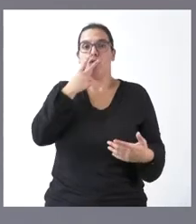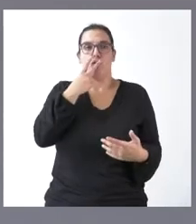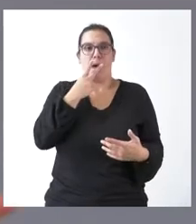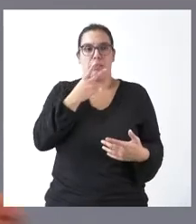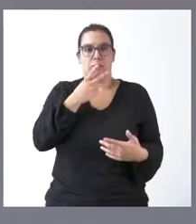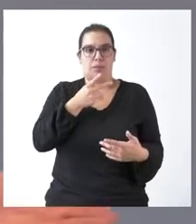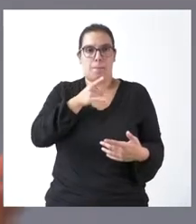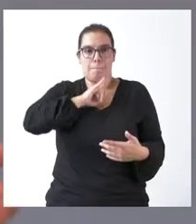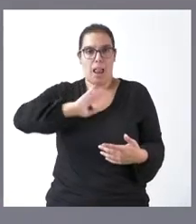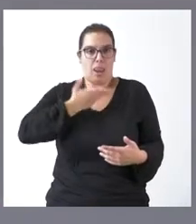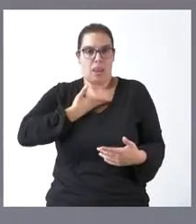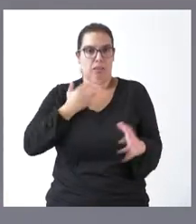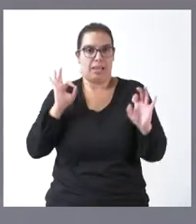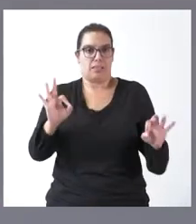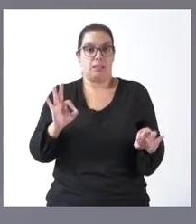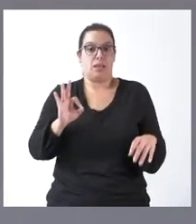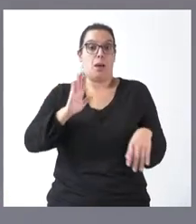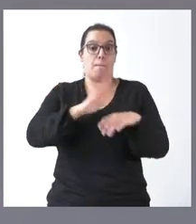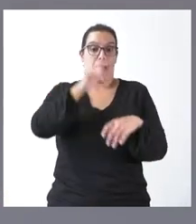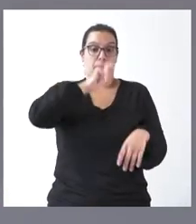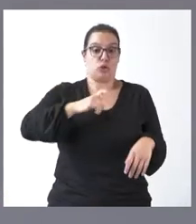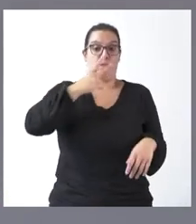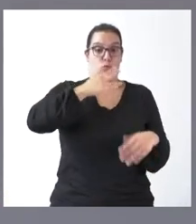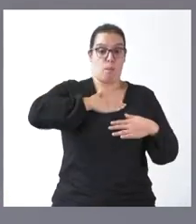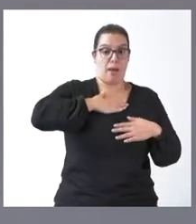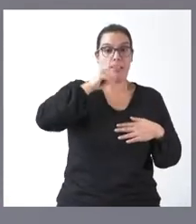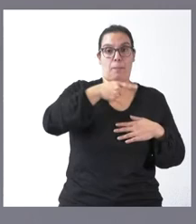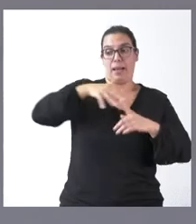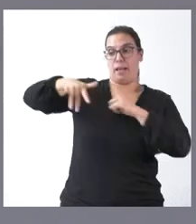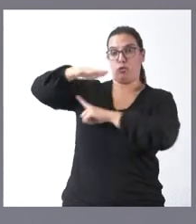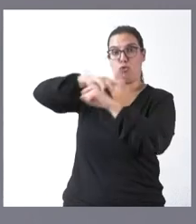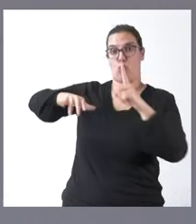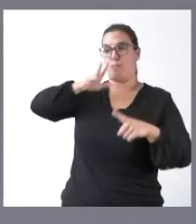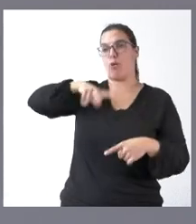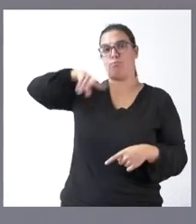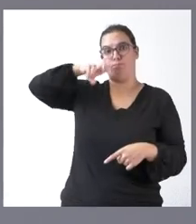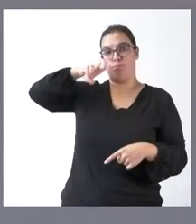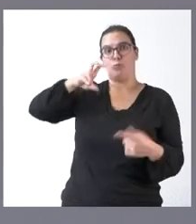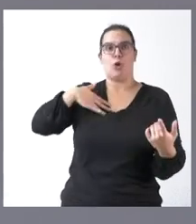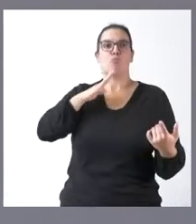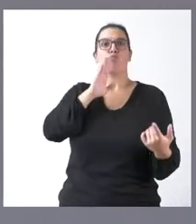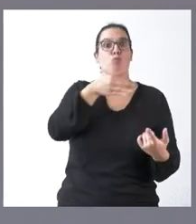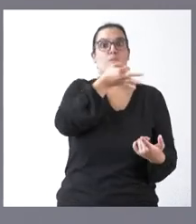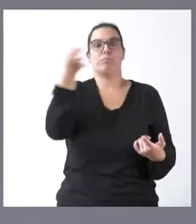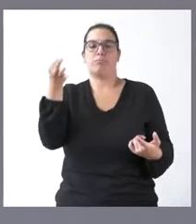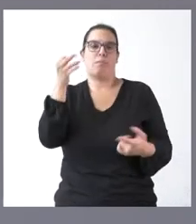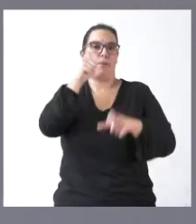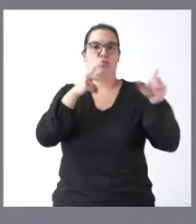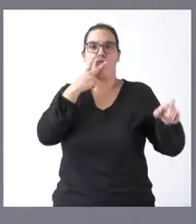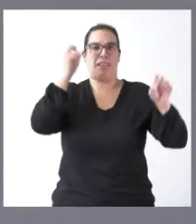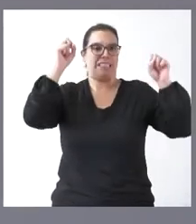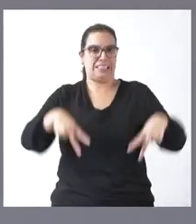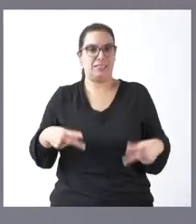y fumar es malo para el que fumo ahí para las personas de su entorno y por tanto Sería bueno que la gente pues dejara de fumar pero dejara de fumar